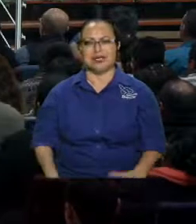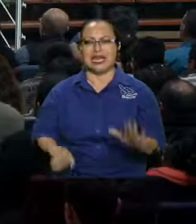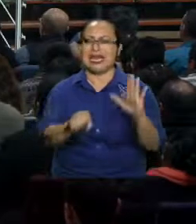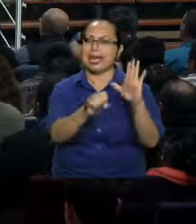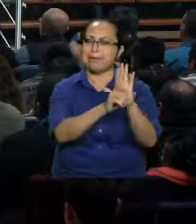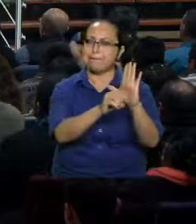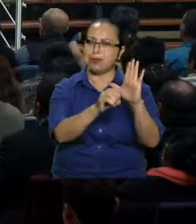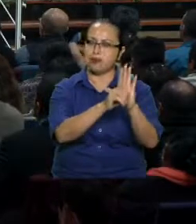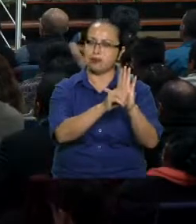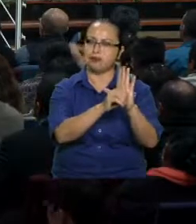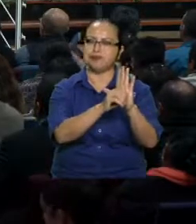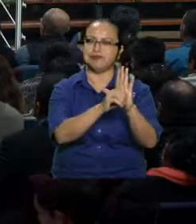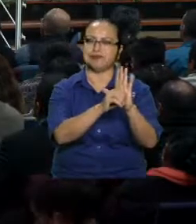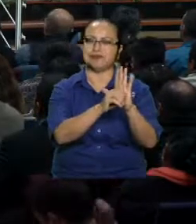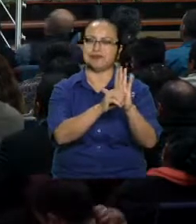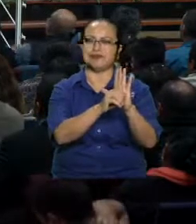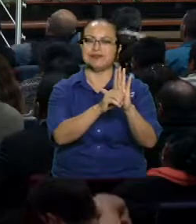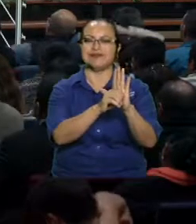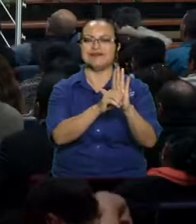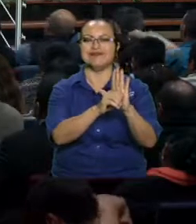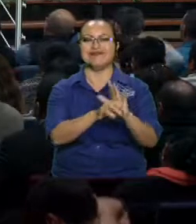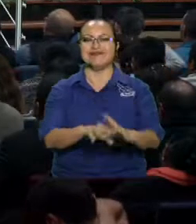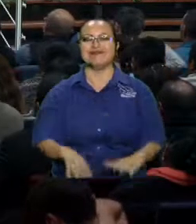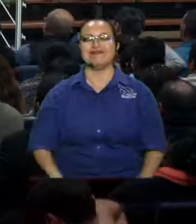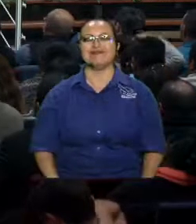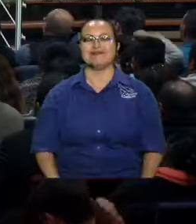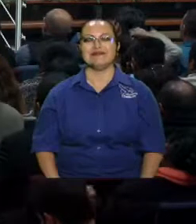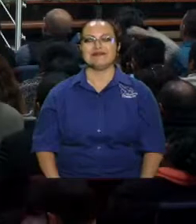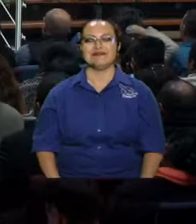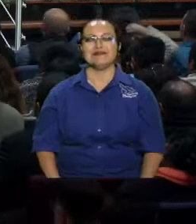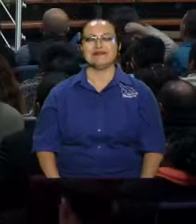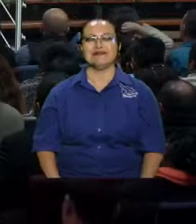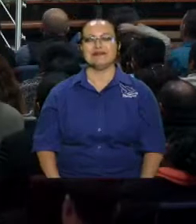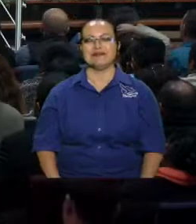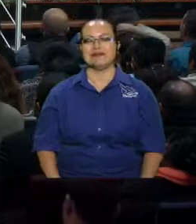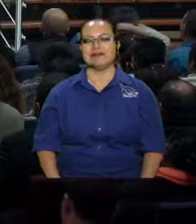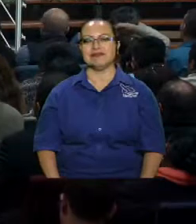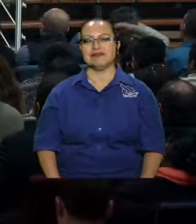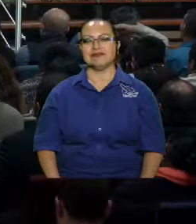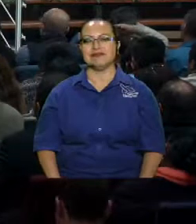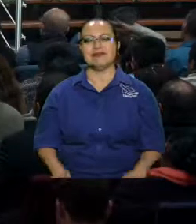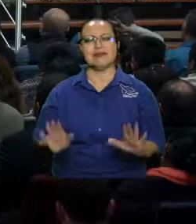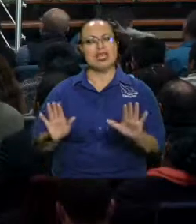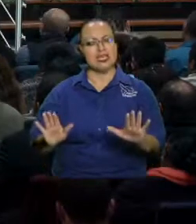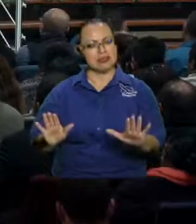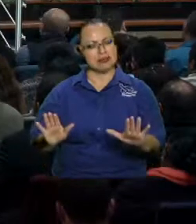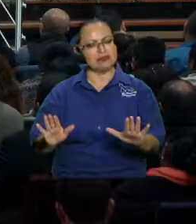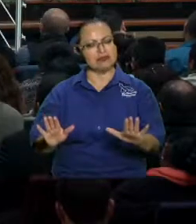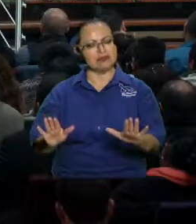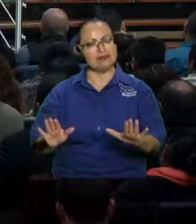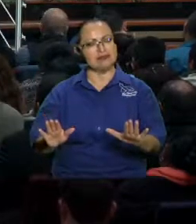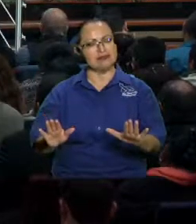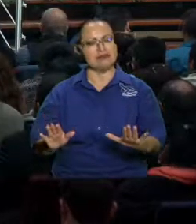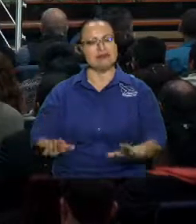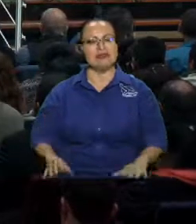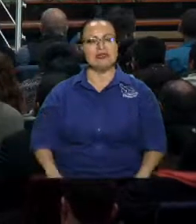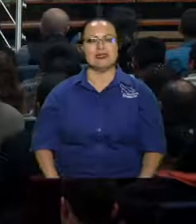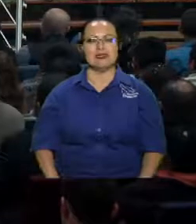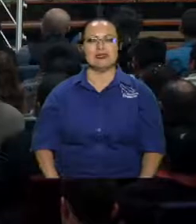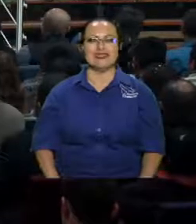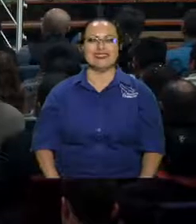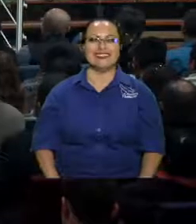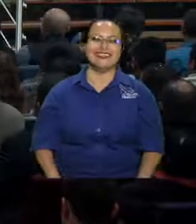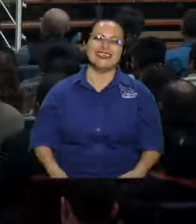Un ejemplo. Y ya, es más, ya ni voy a hablar de los demás, solo voy a poner ejemplo y oramos y nos vamos. Ya tranquilos, cada quien para su